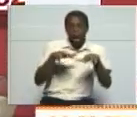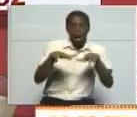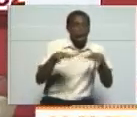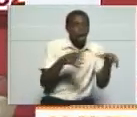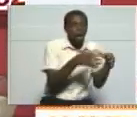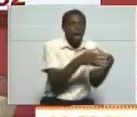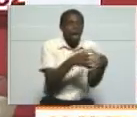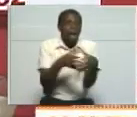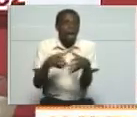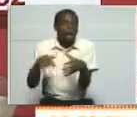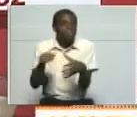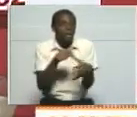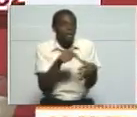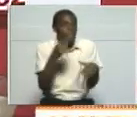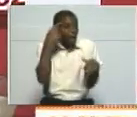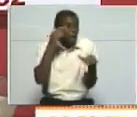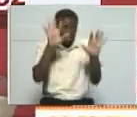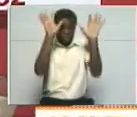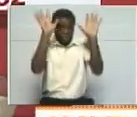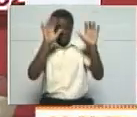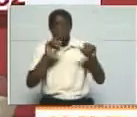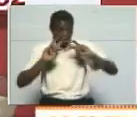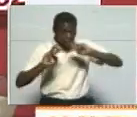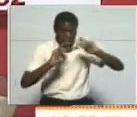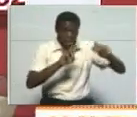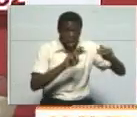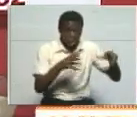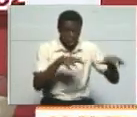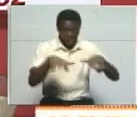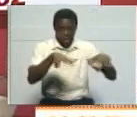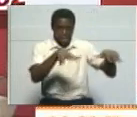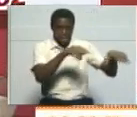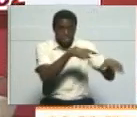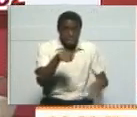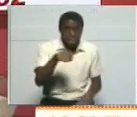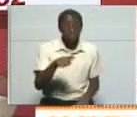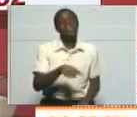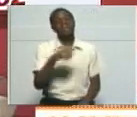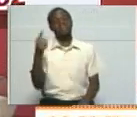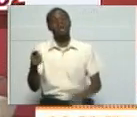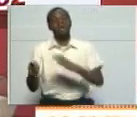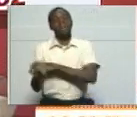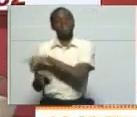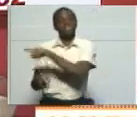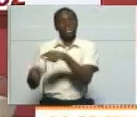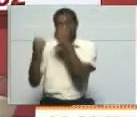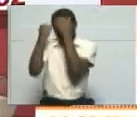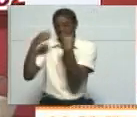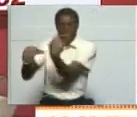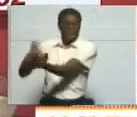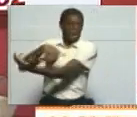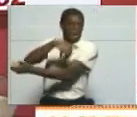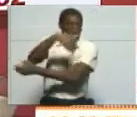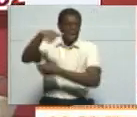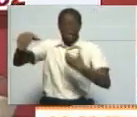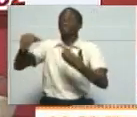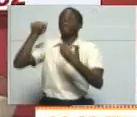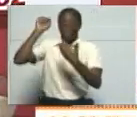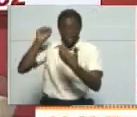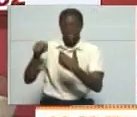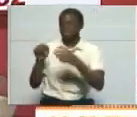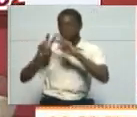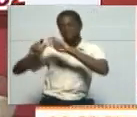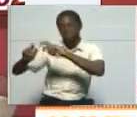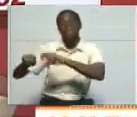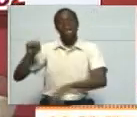colectivos del horror, debería estar investigando a la oposición del terrorismo. Esos sí son terroristas.